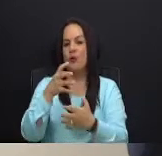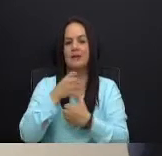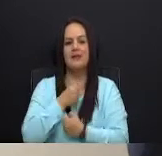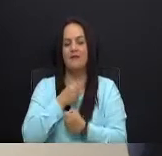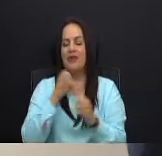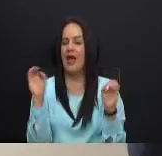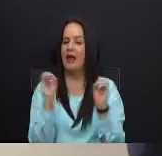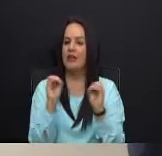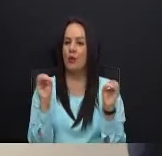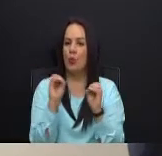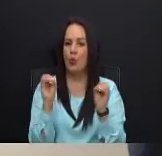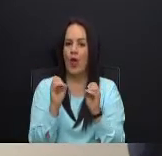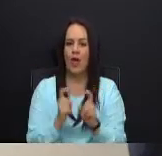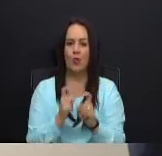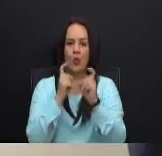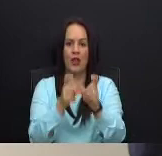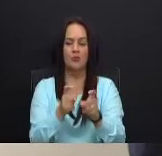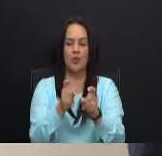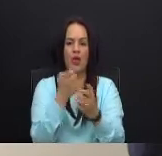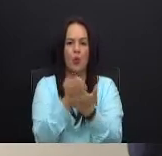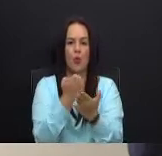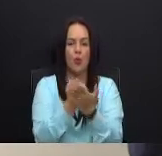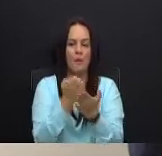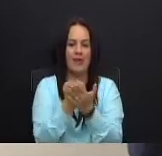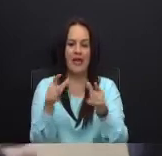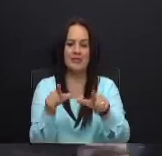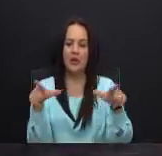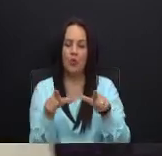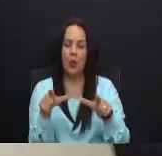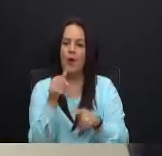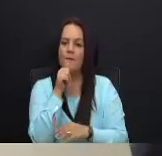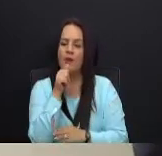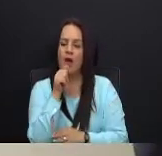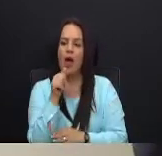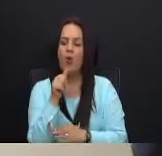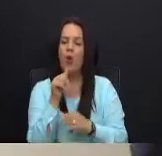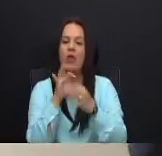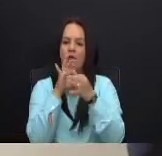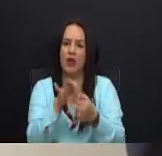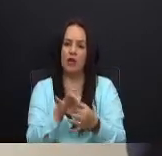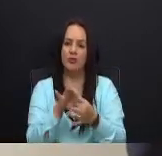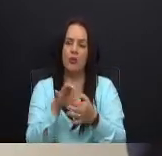ninguna donación económica del sector privado en los términos en que usted lo está planteando.